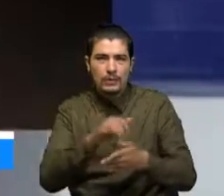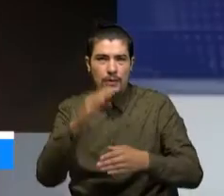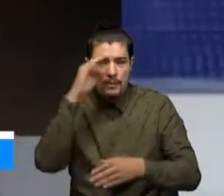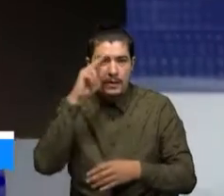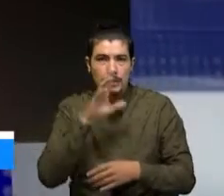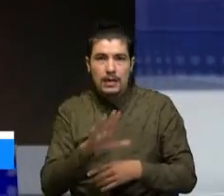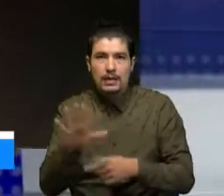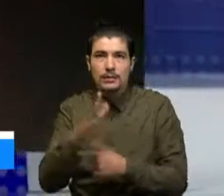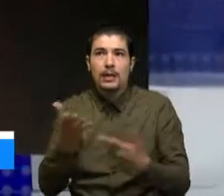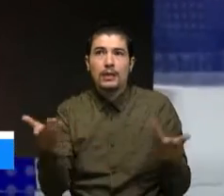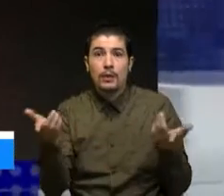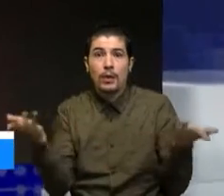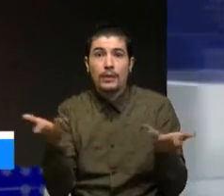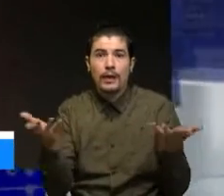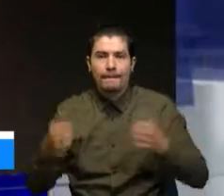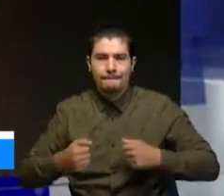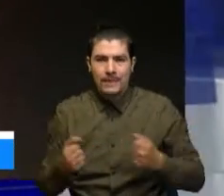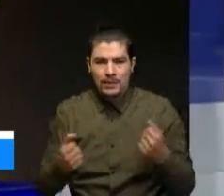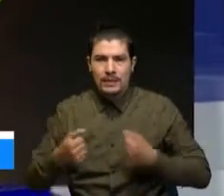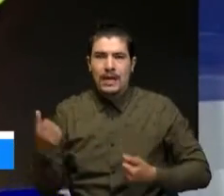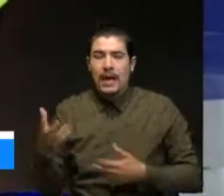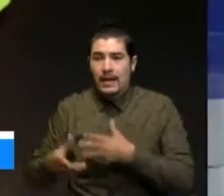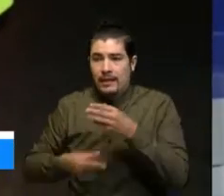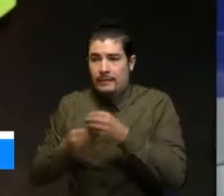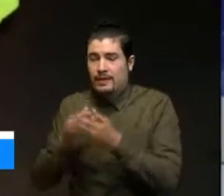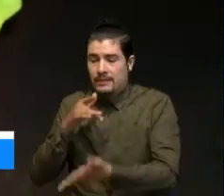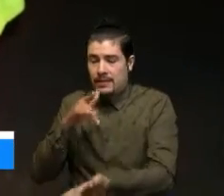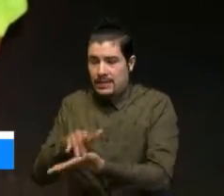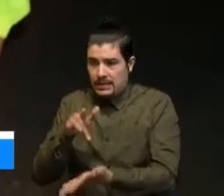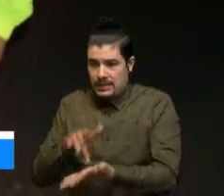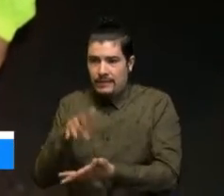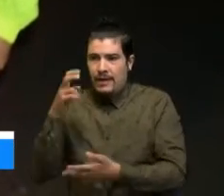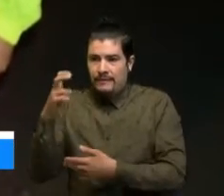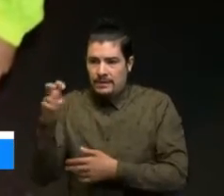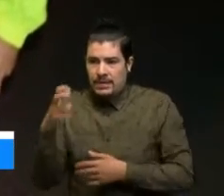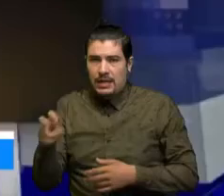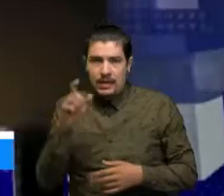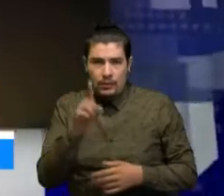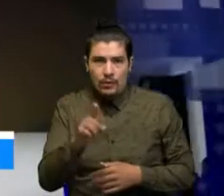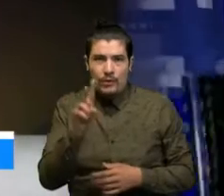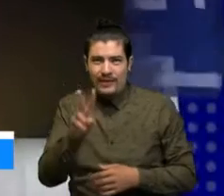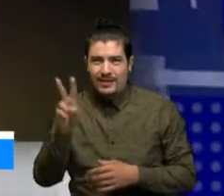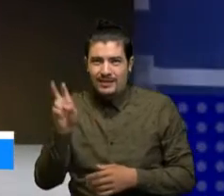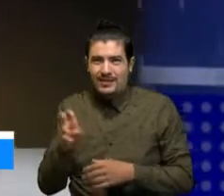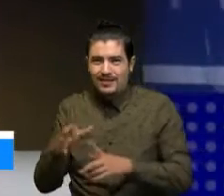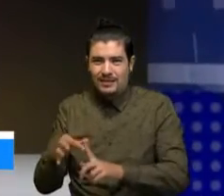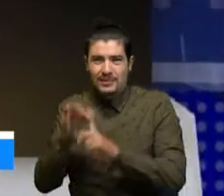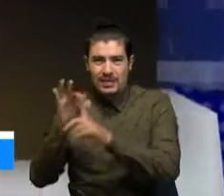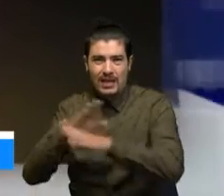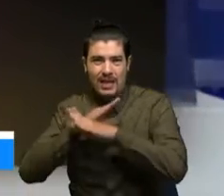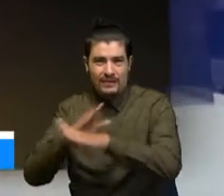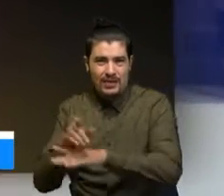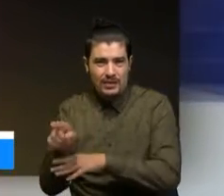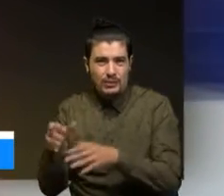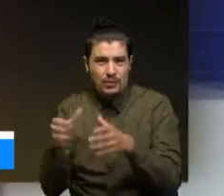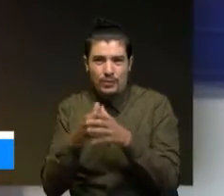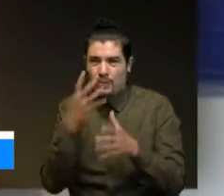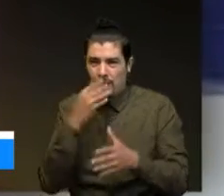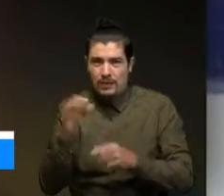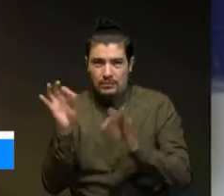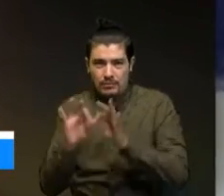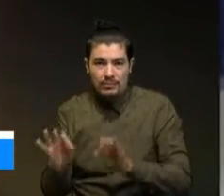de bogotá además participó la fiscalía 127 especializada en contra del crimen organizado